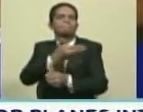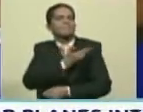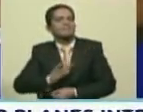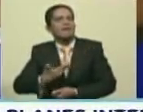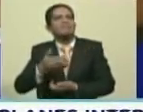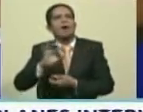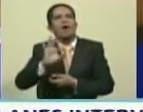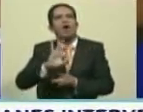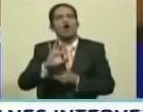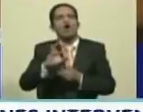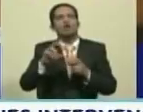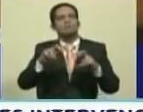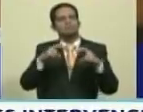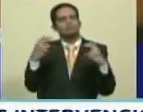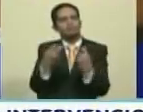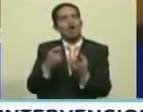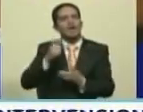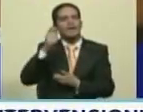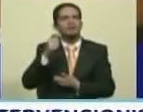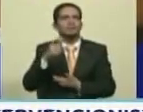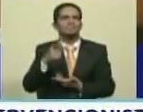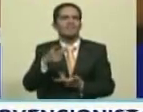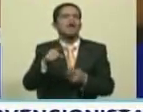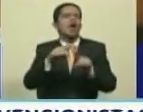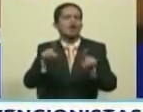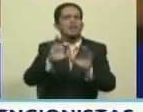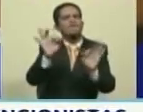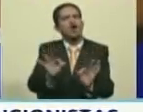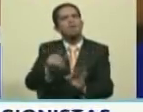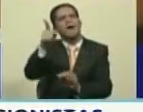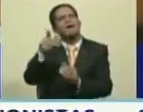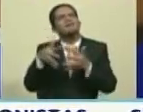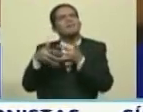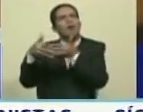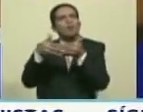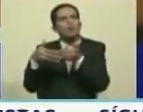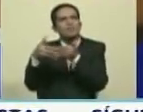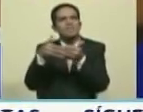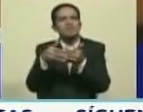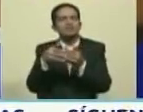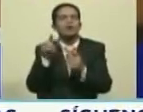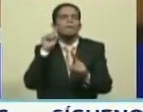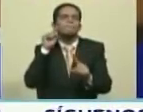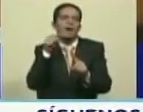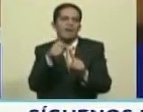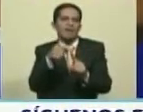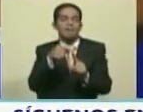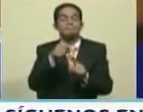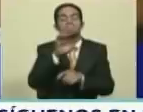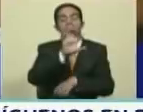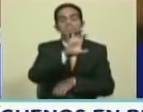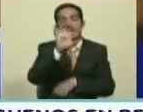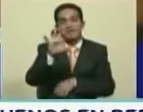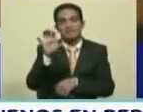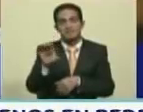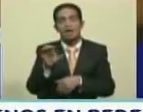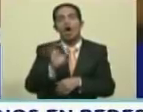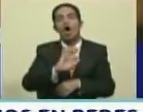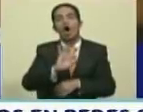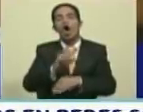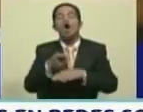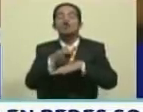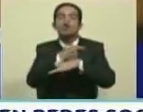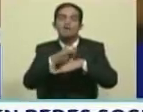otro instrumento del imperio para que los países del ALBA o países o gobiernos progresistas